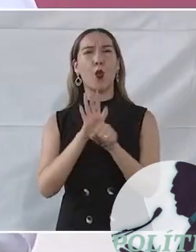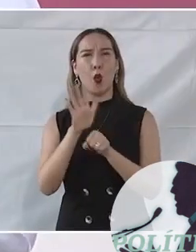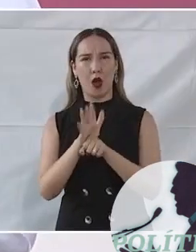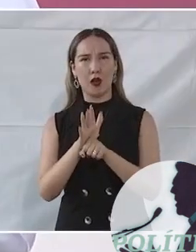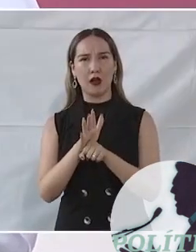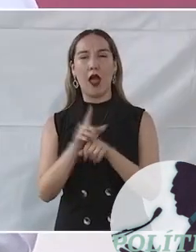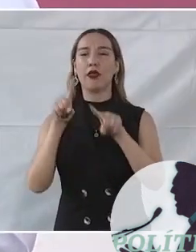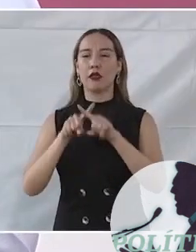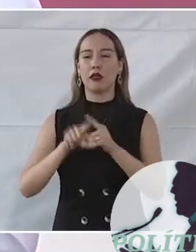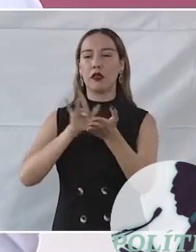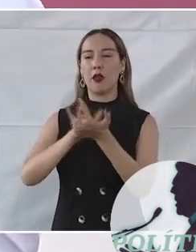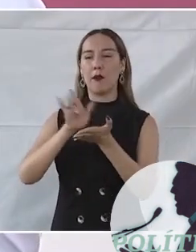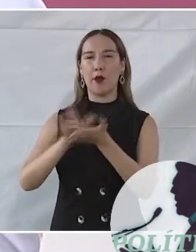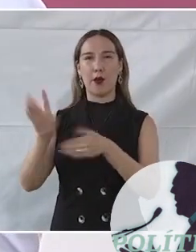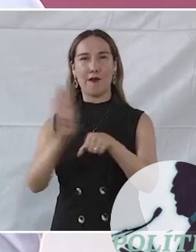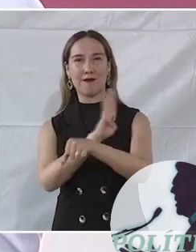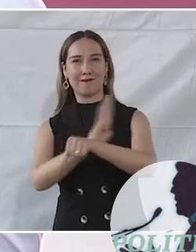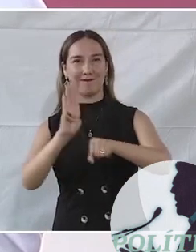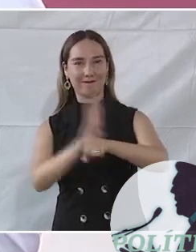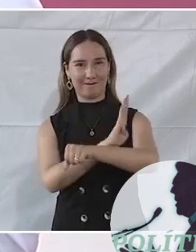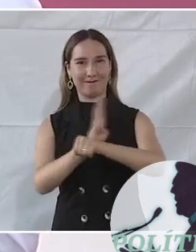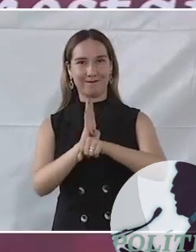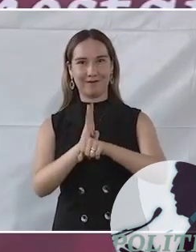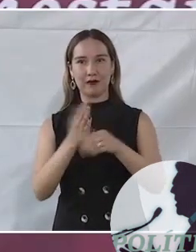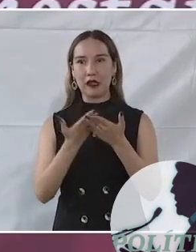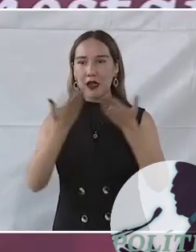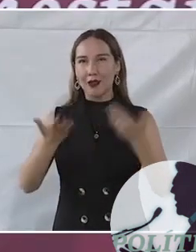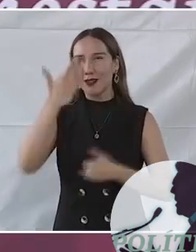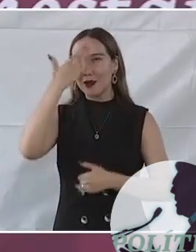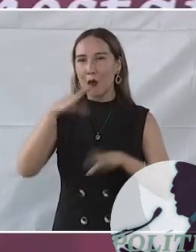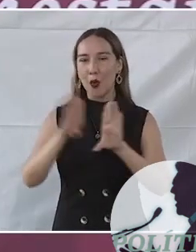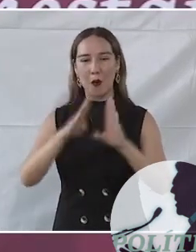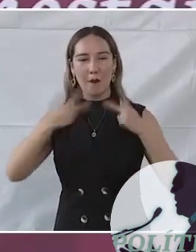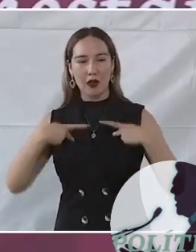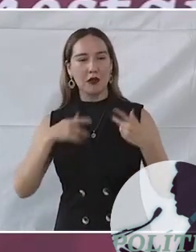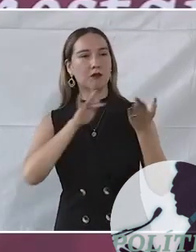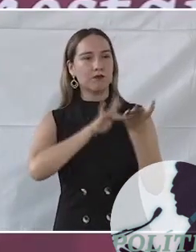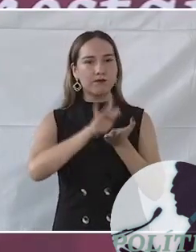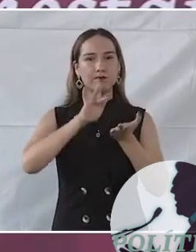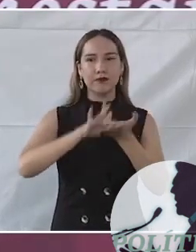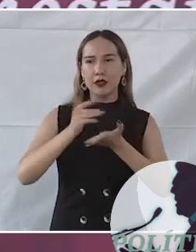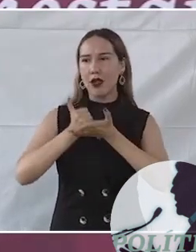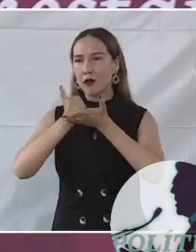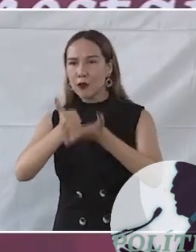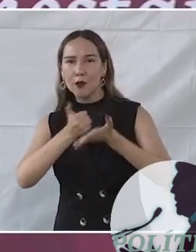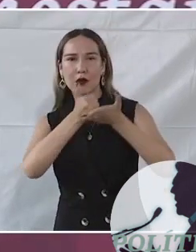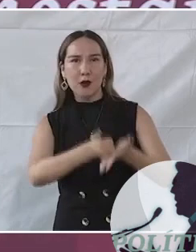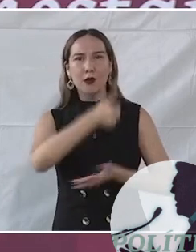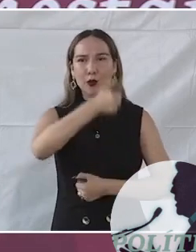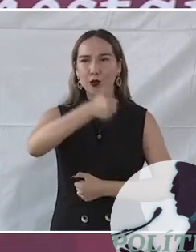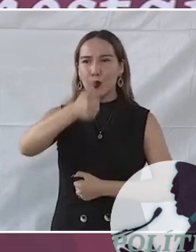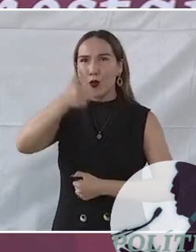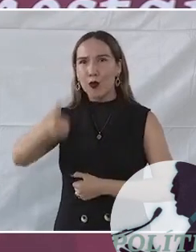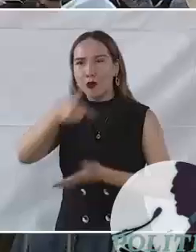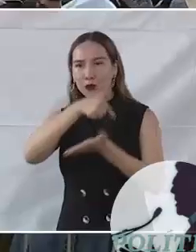bienestar. Con ellos ha sido posible apoyar de manera directa a la gente, al pueblo, a quien más lo necesita.